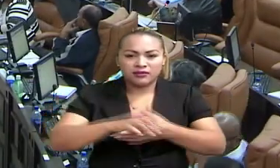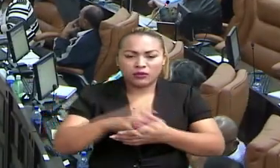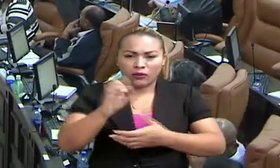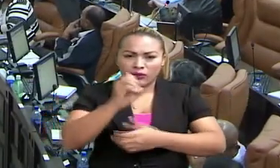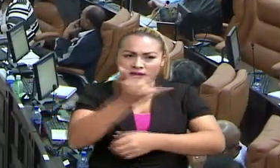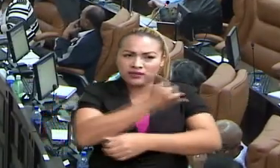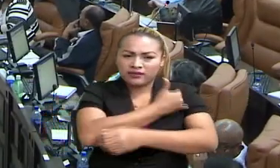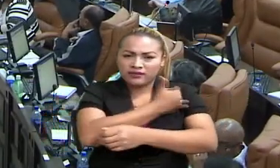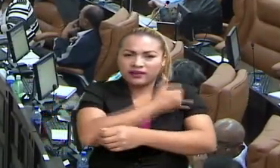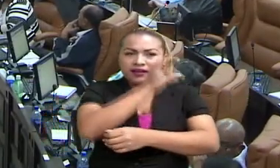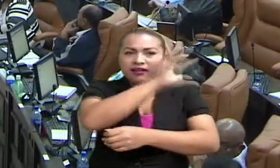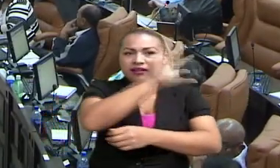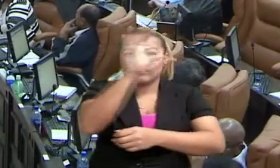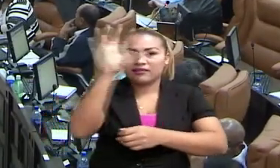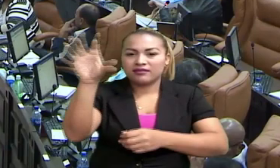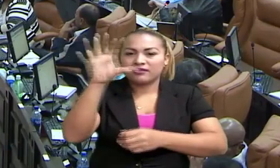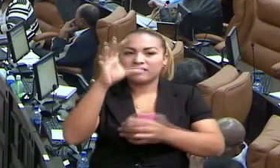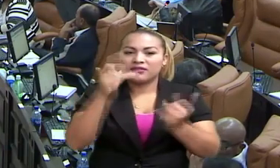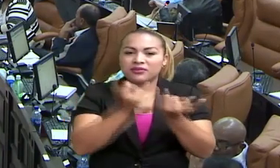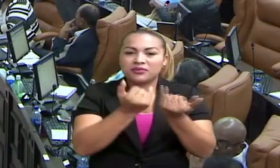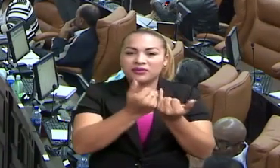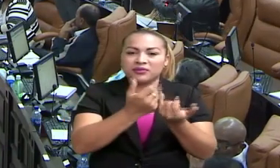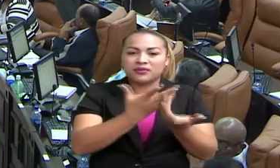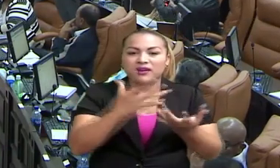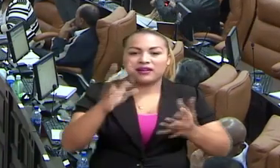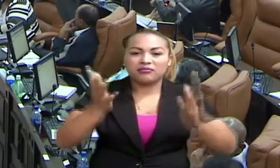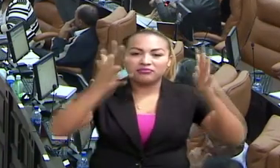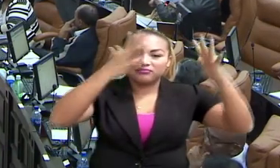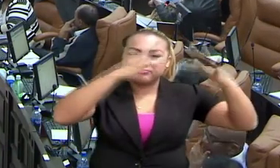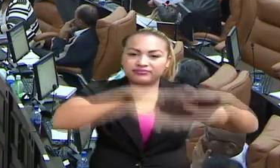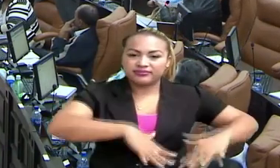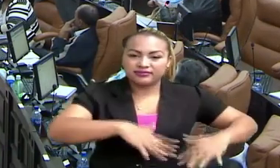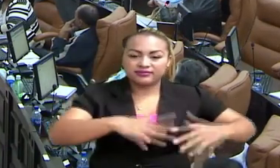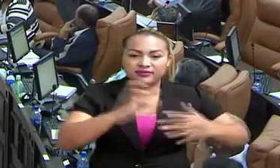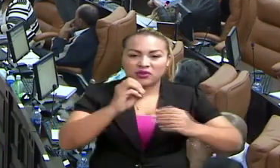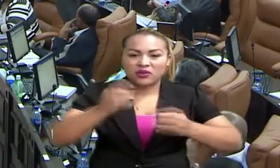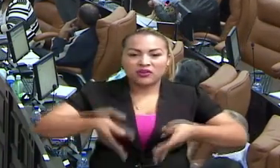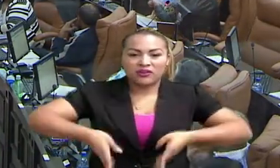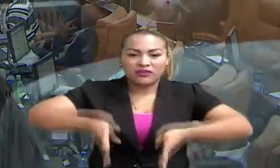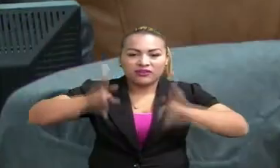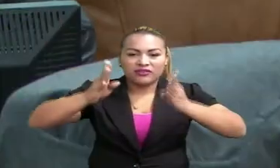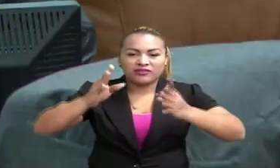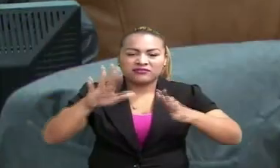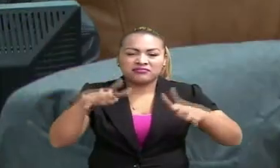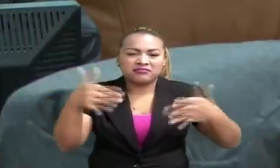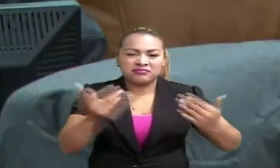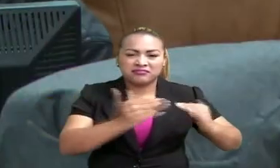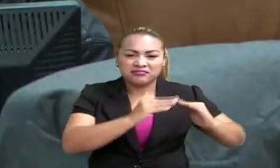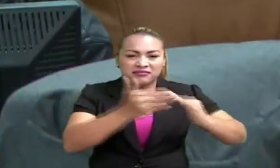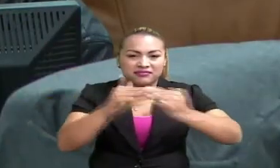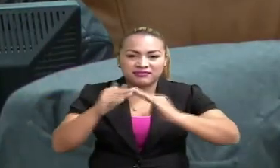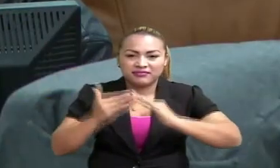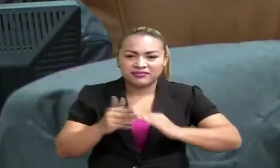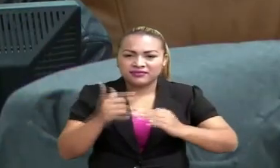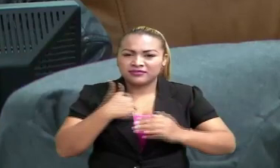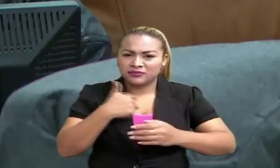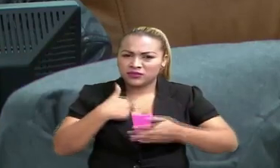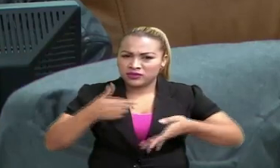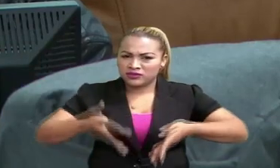qué departamento le voy a quitar un hospital? Díganme, ¿en qué carretera le voy a quitar? ¿A quién? ¿A qué comunidad le voy a quitar un